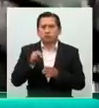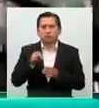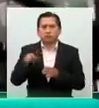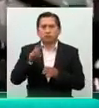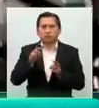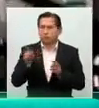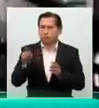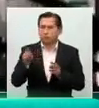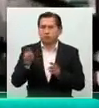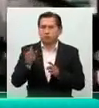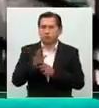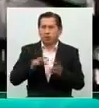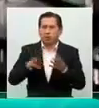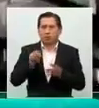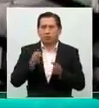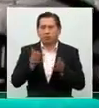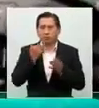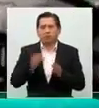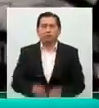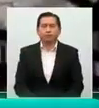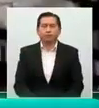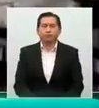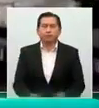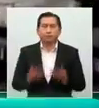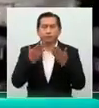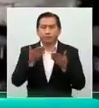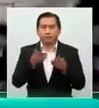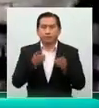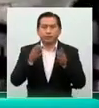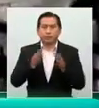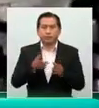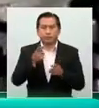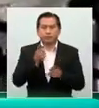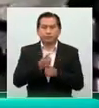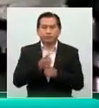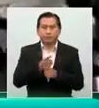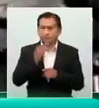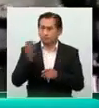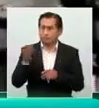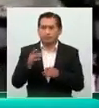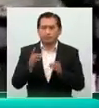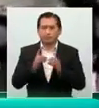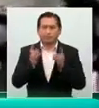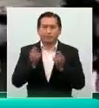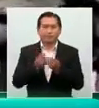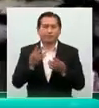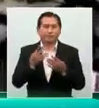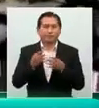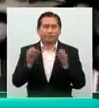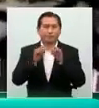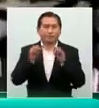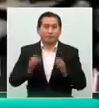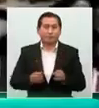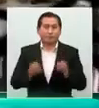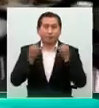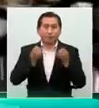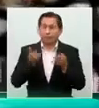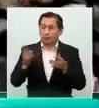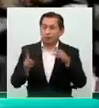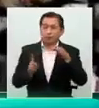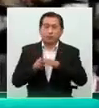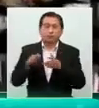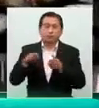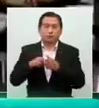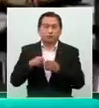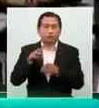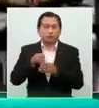evitemos este tipo de situación. Le agradecemos la entrevista a esta hora de la noche. Con ustedes estaba el director departamental de régimen penitenciario informándonos de lo que